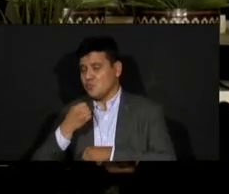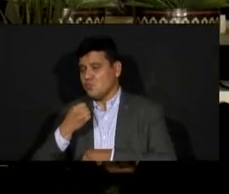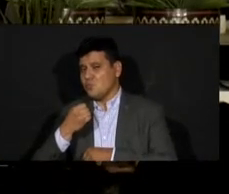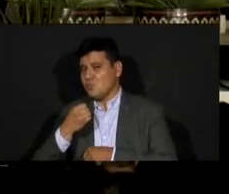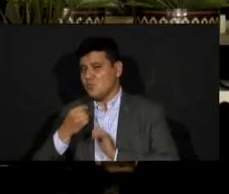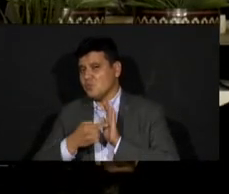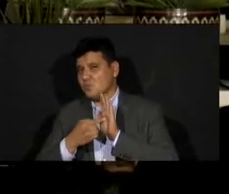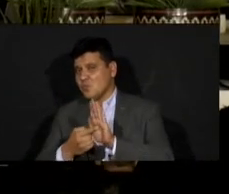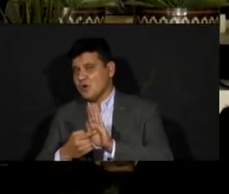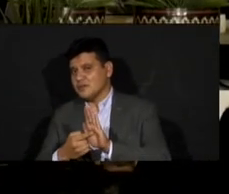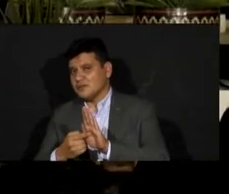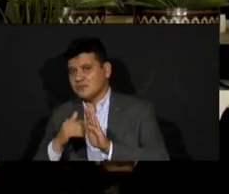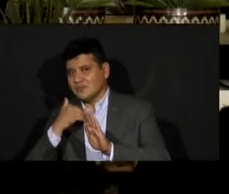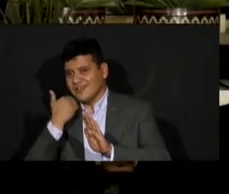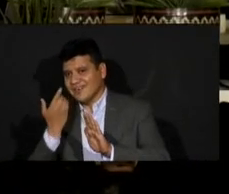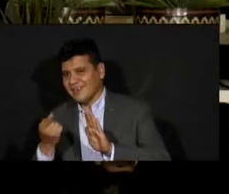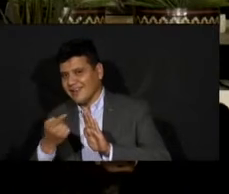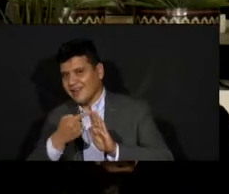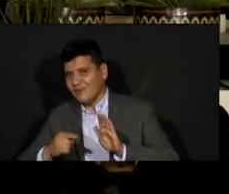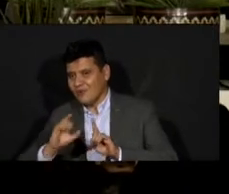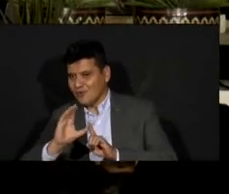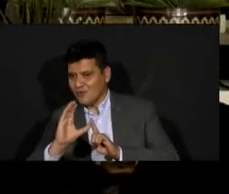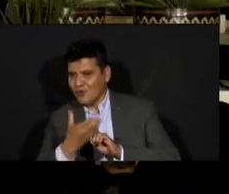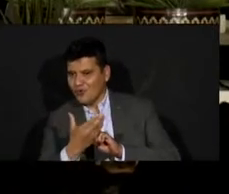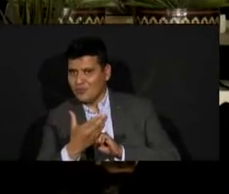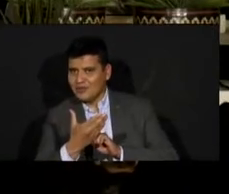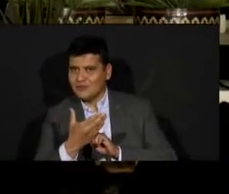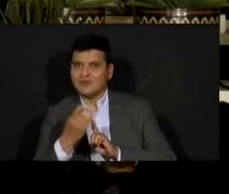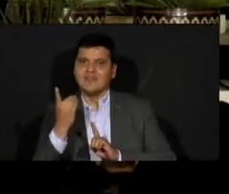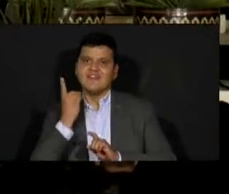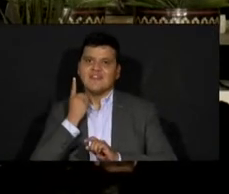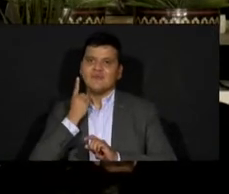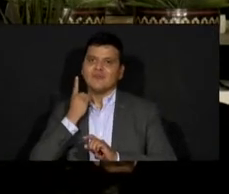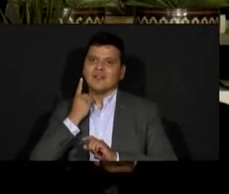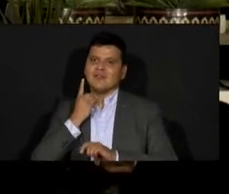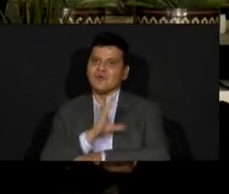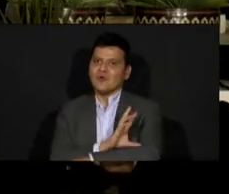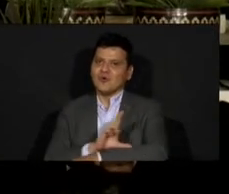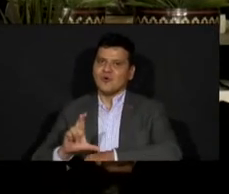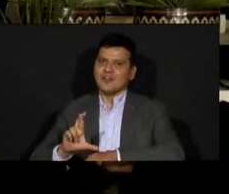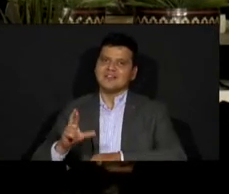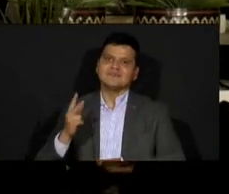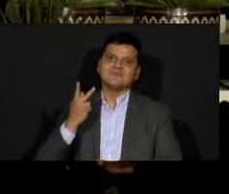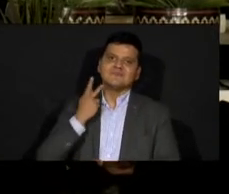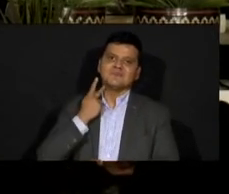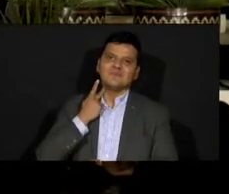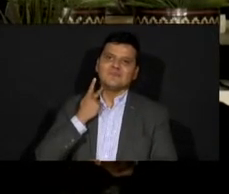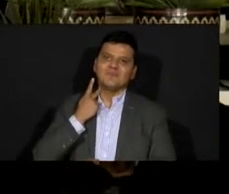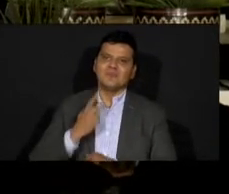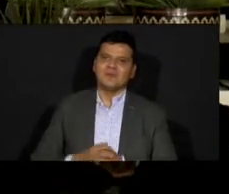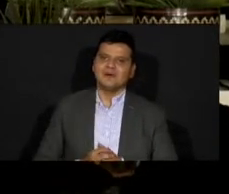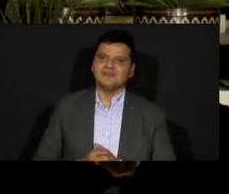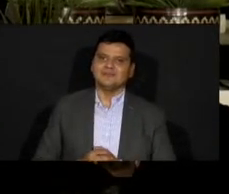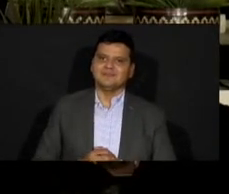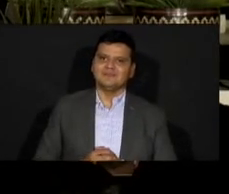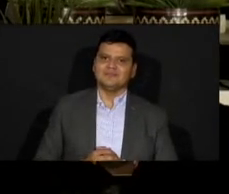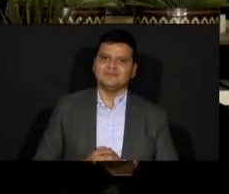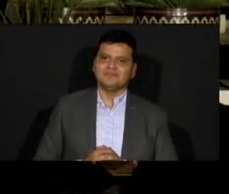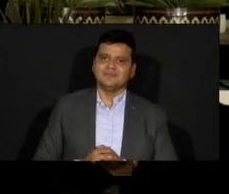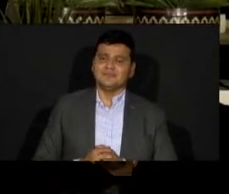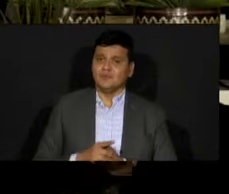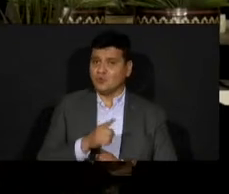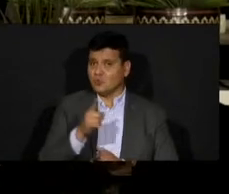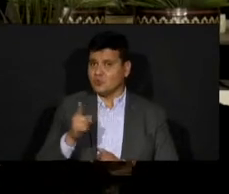los diputados que integran la Junta de Coordinación Política. Si es de